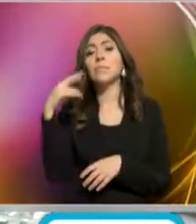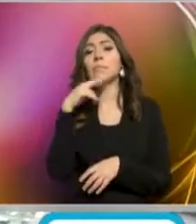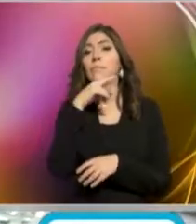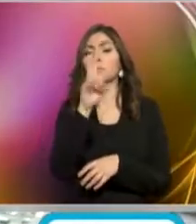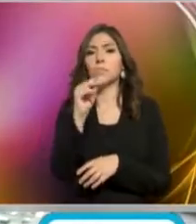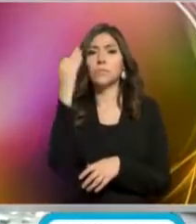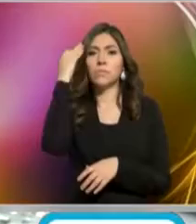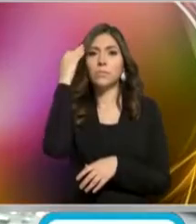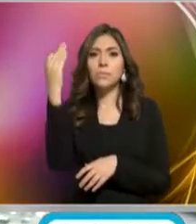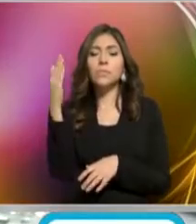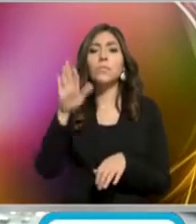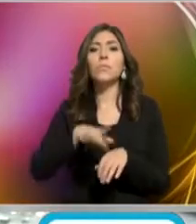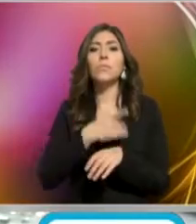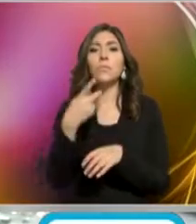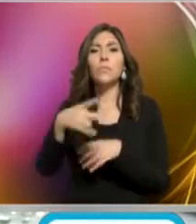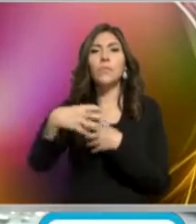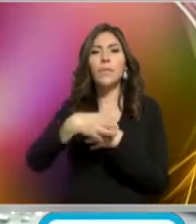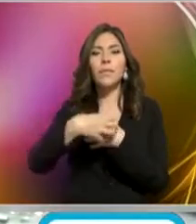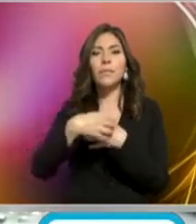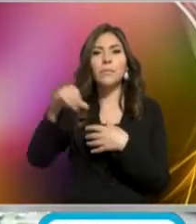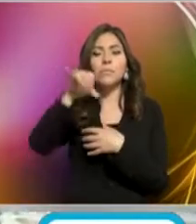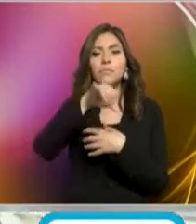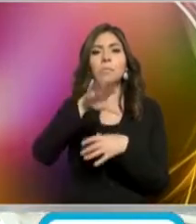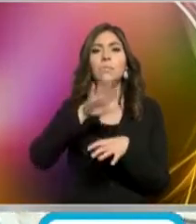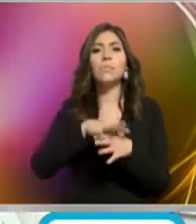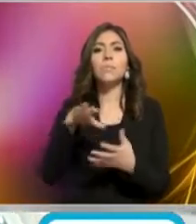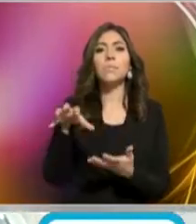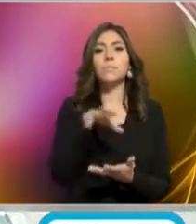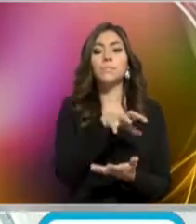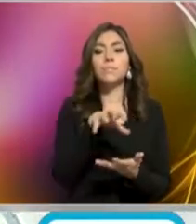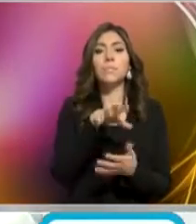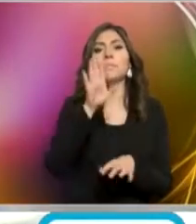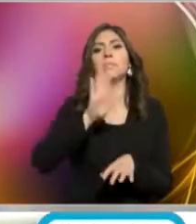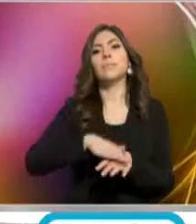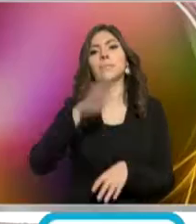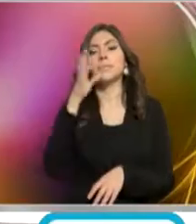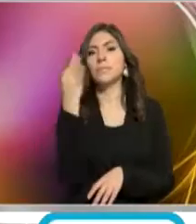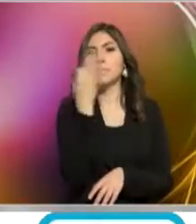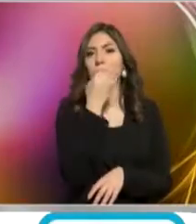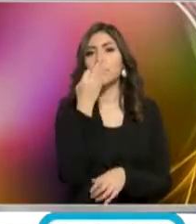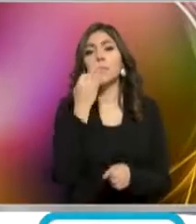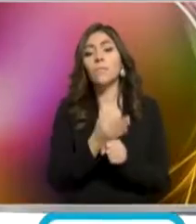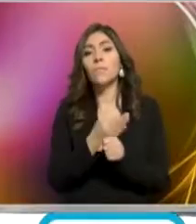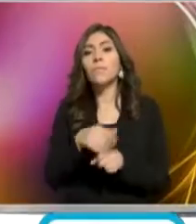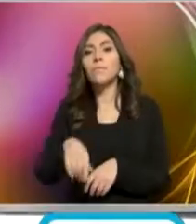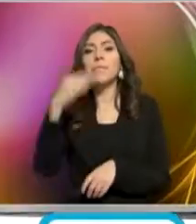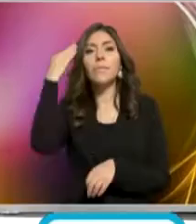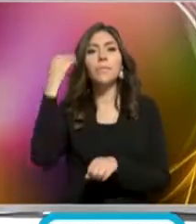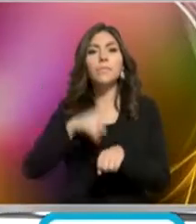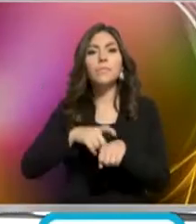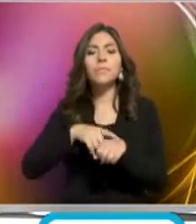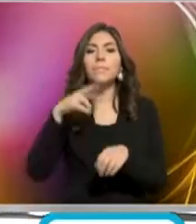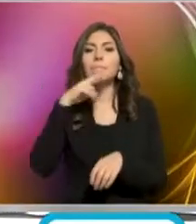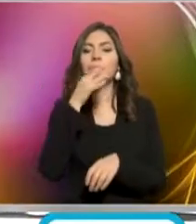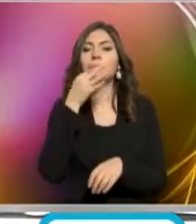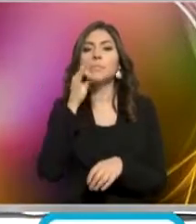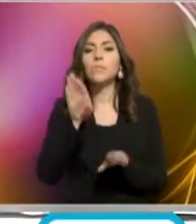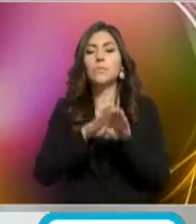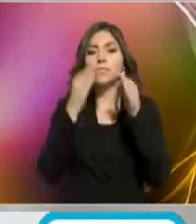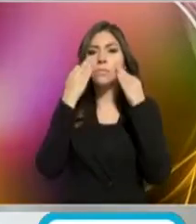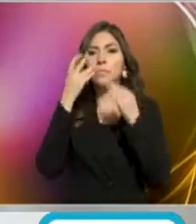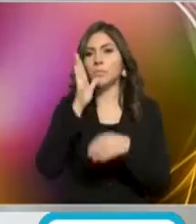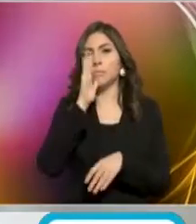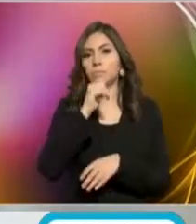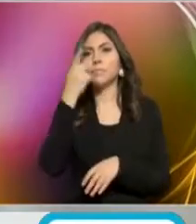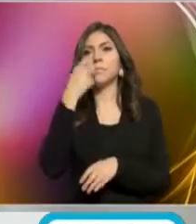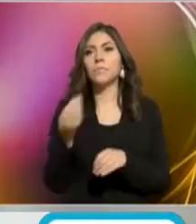espesito quede el caldito, pues queda mucho Mejor, más rico, ¿no? ¿no? Claro. Listo, Entonces, aquí obviamente por tiempo, pues no podemos. Vamos a ponerle la crema. Crema. Esto